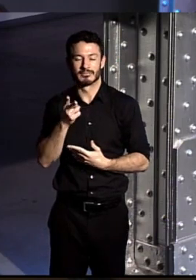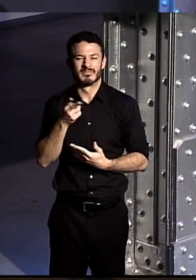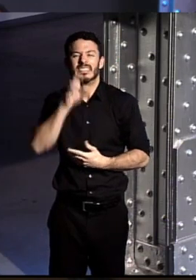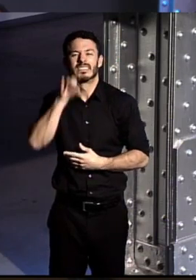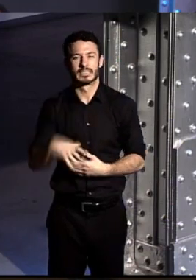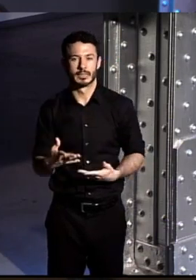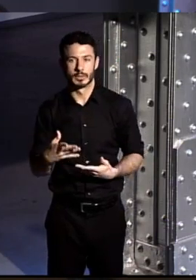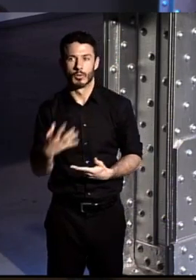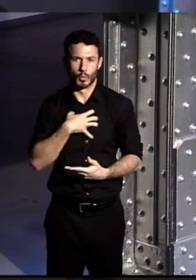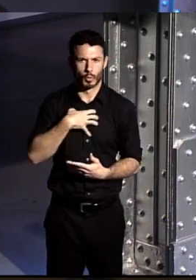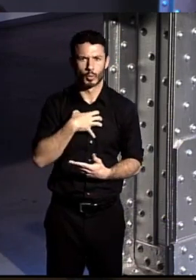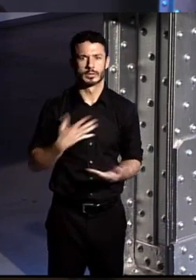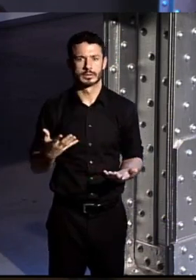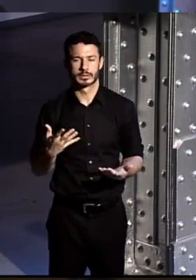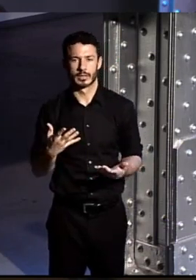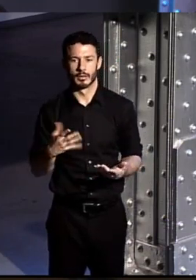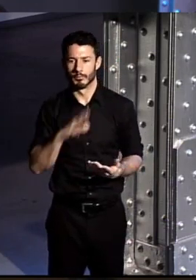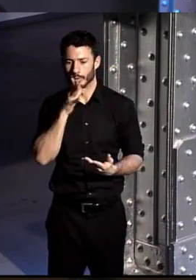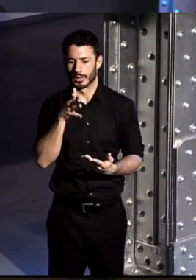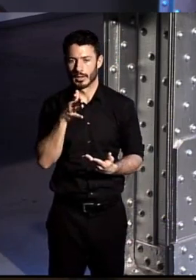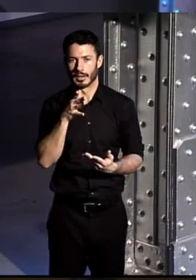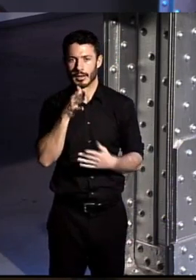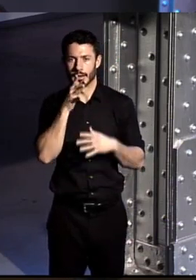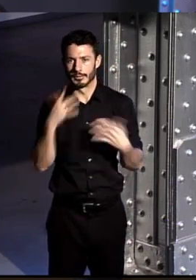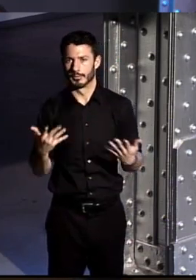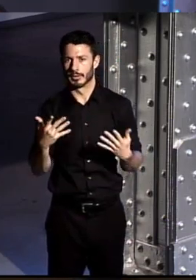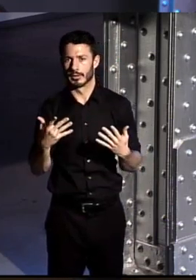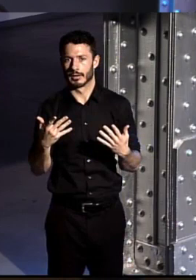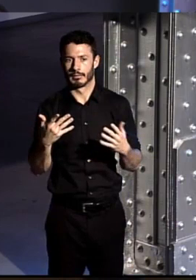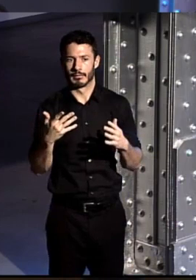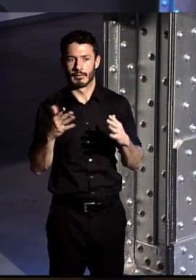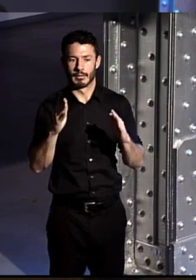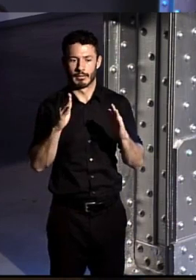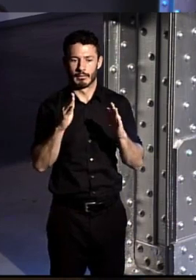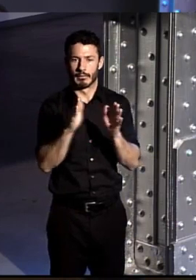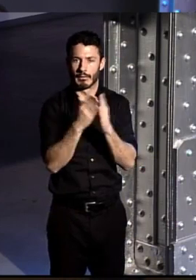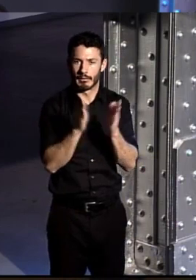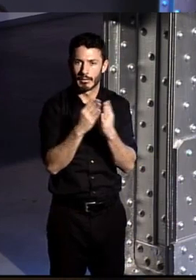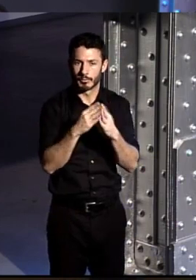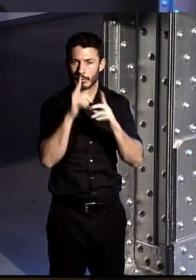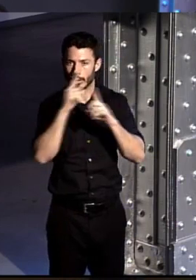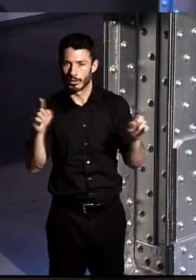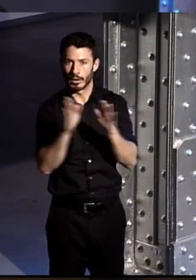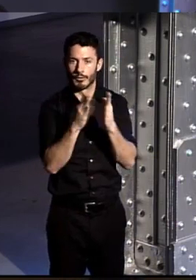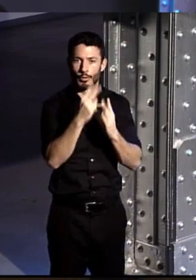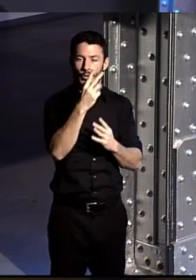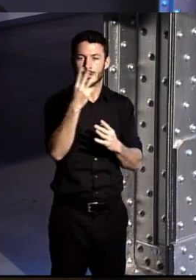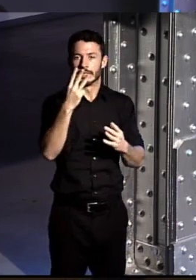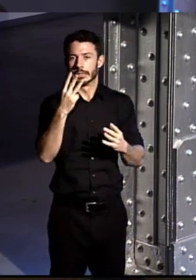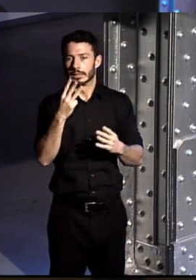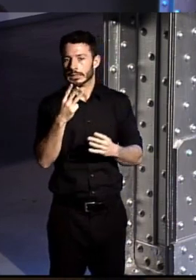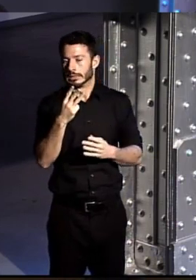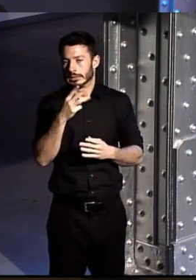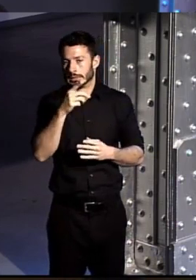no hay nadie que escriba 3 libros, bueno, sí los hay, que supuestamente escriben 2 y hasta 3 libros al año como hacía Verne, pero no